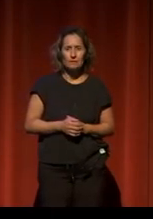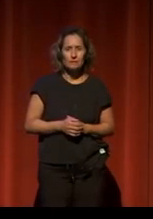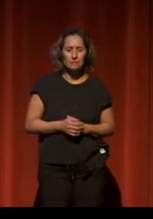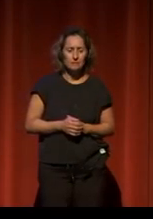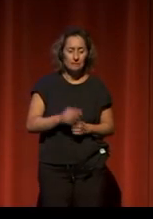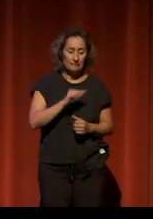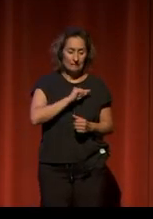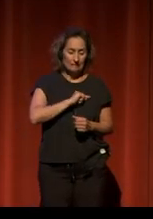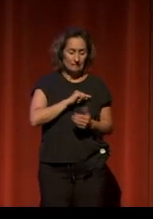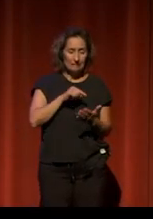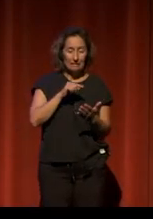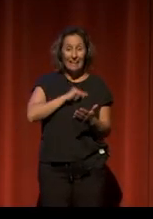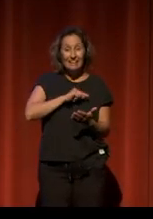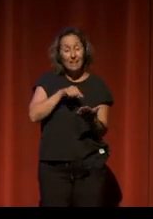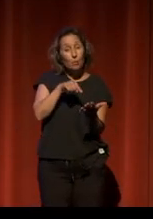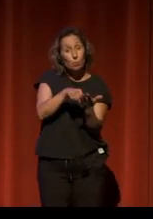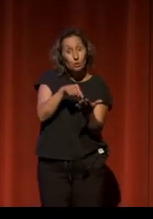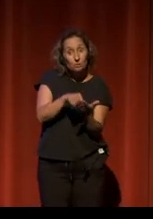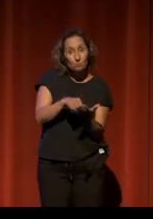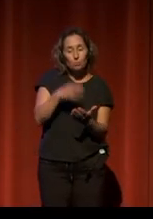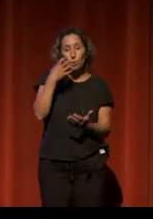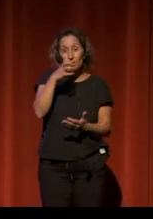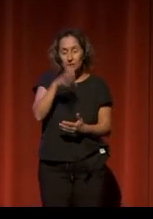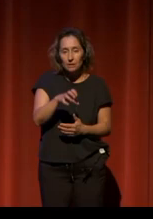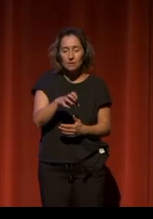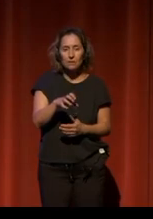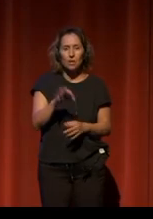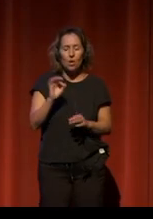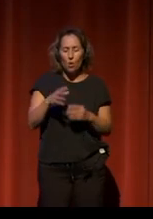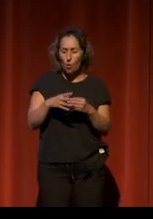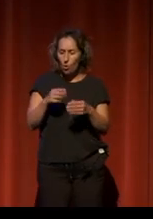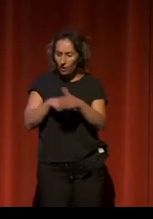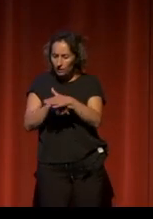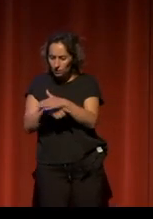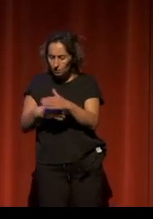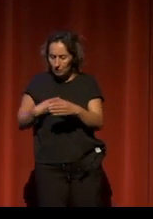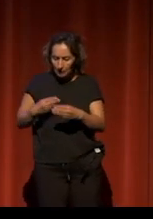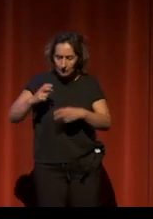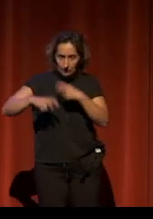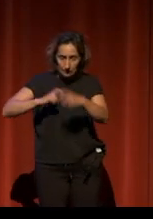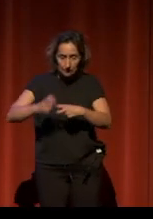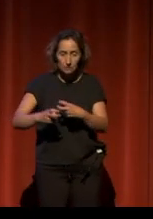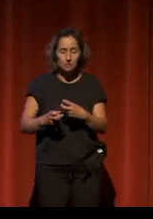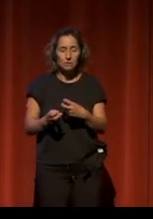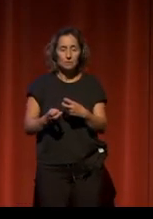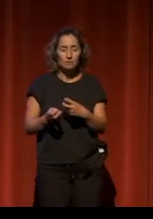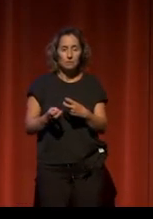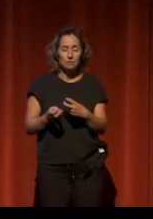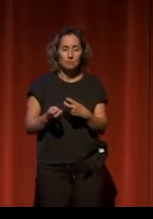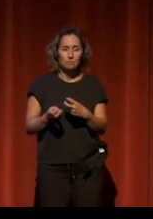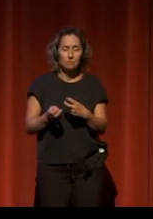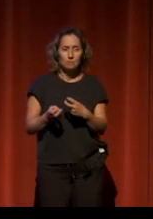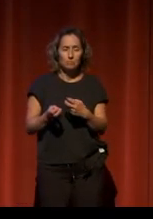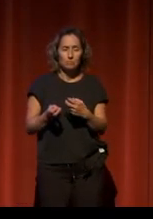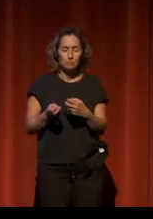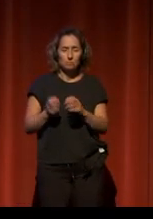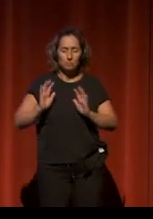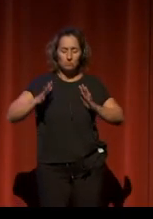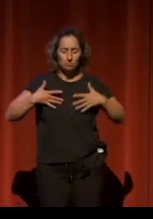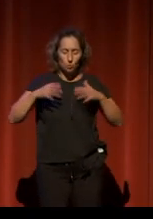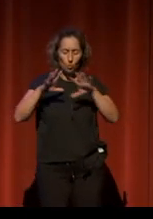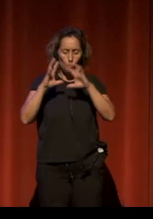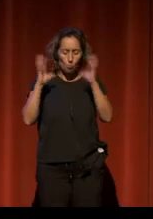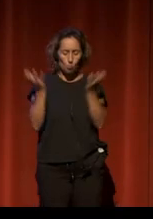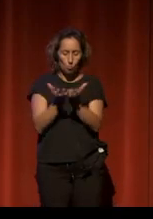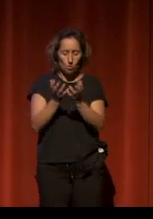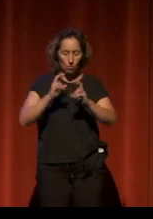de la ética protestante eh Y la la burocracia e No para de repente resetear el mundo